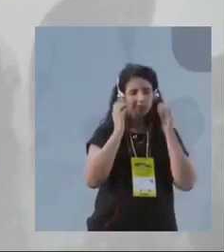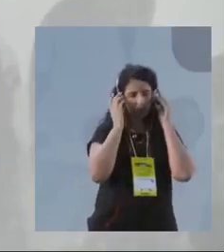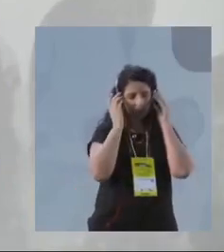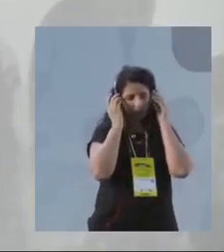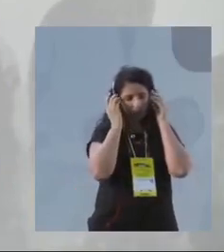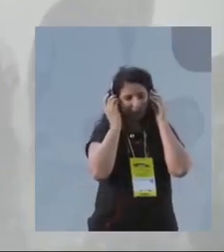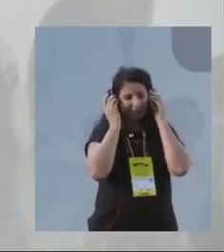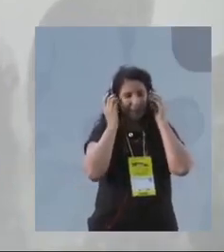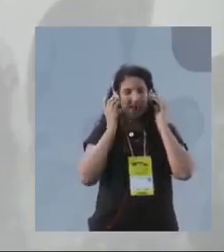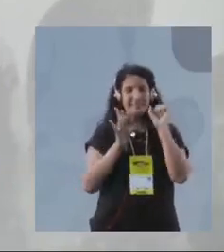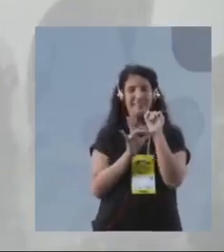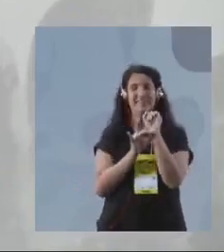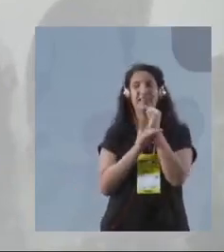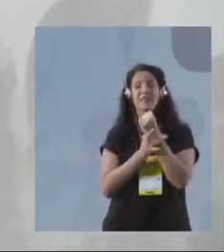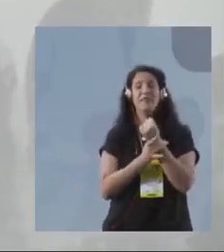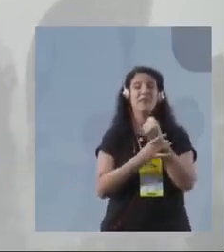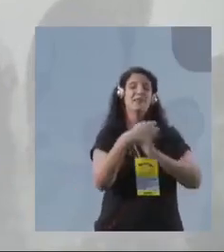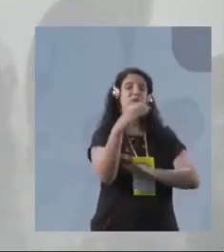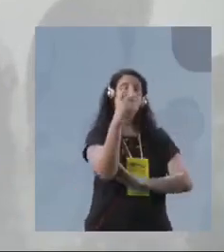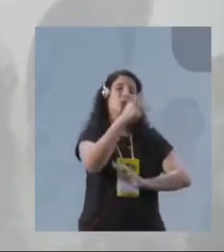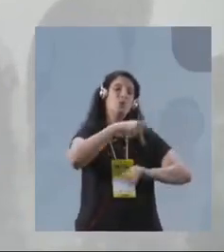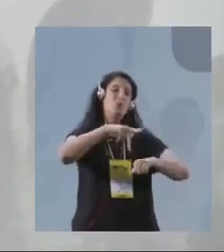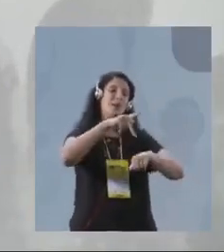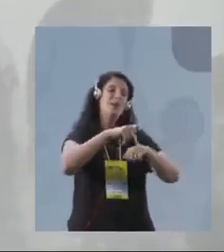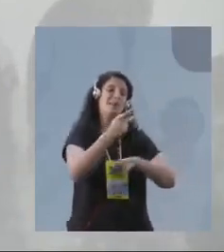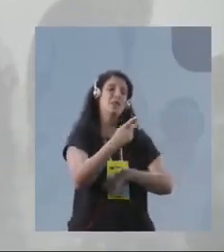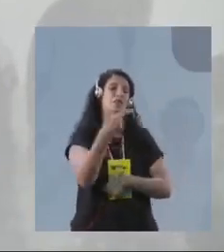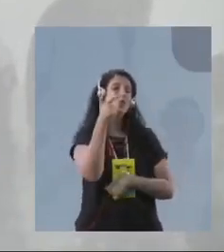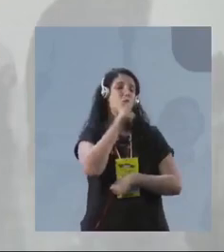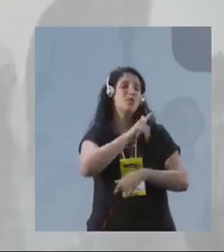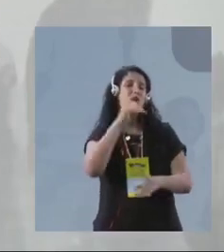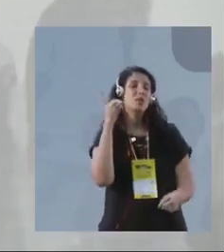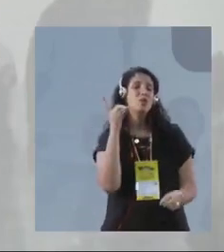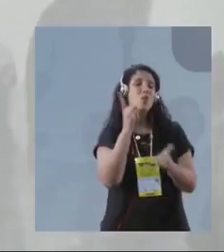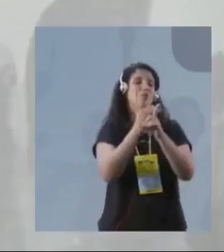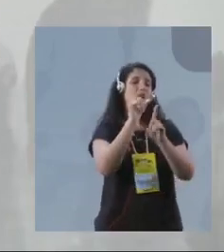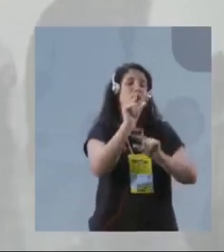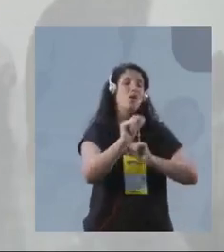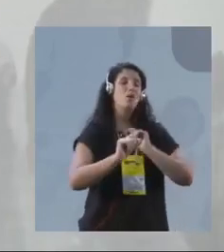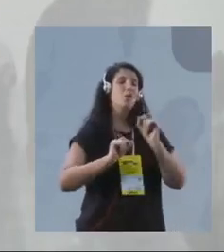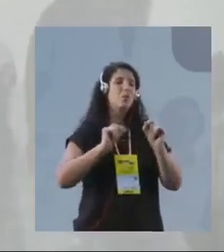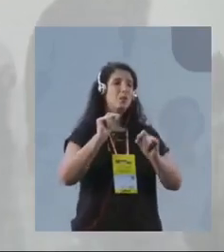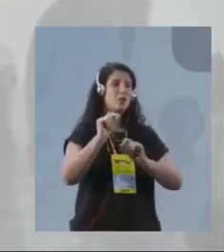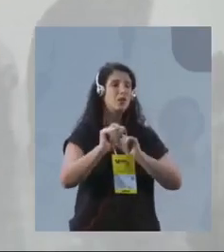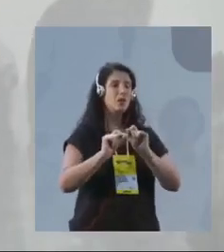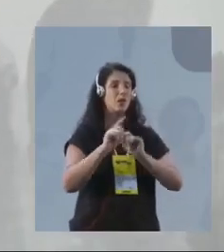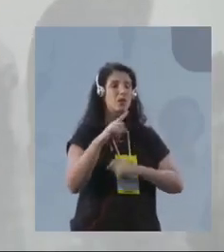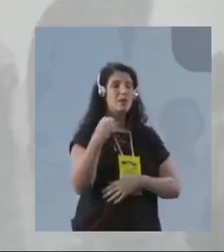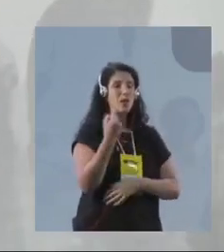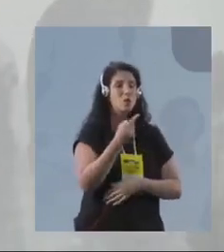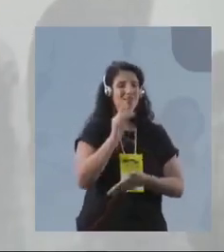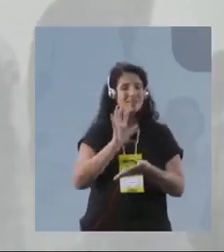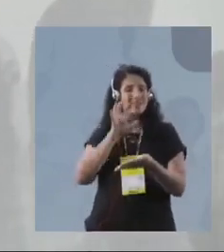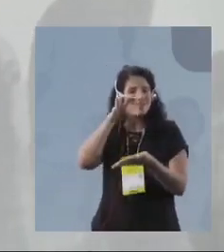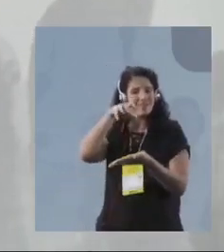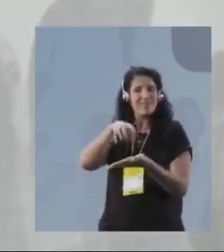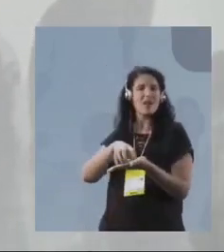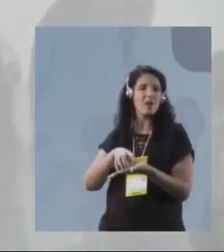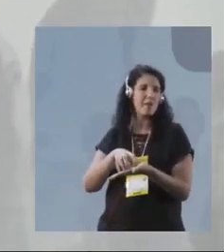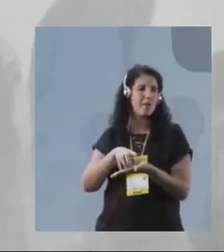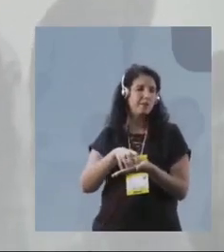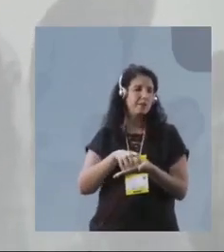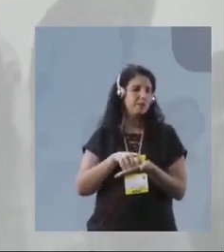y que pudimos encontrarnos con él en nuestra central, decía, y lo